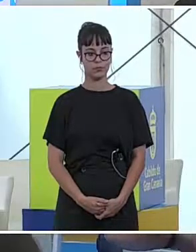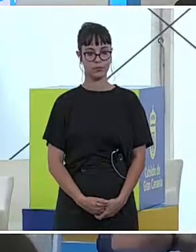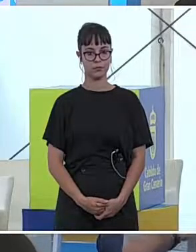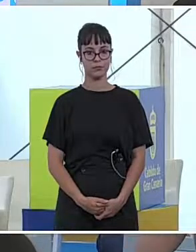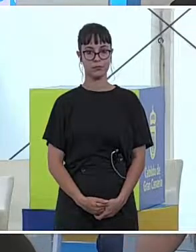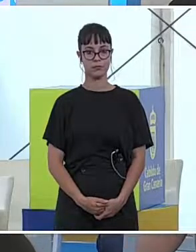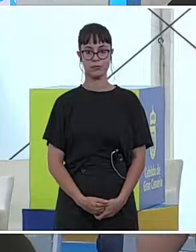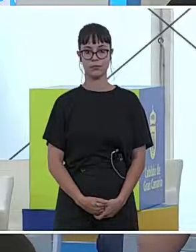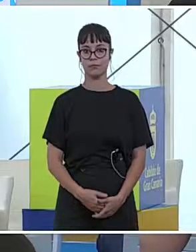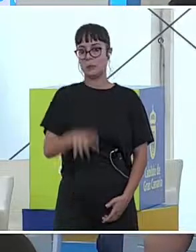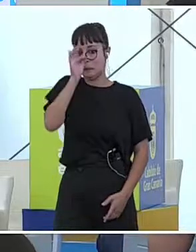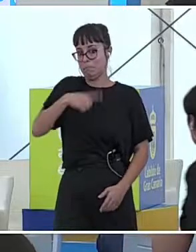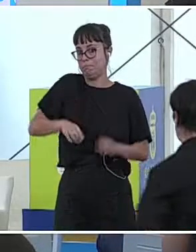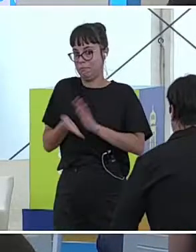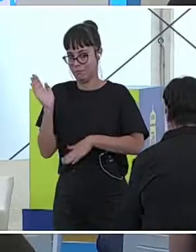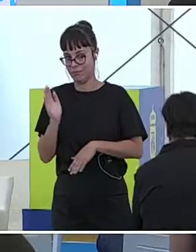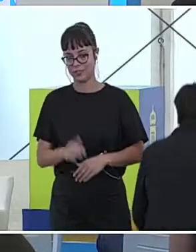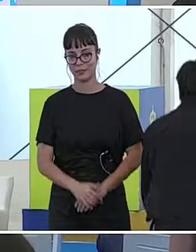Por si acaso no acaba.